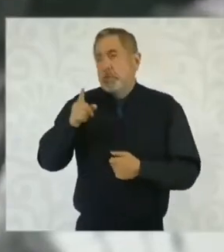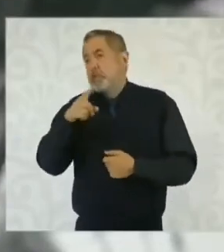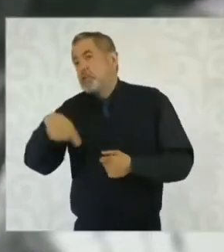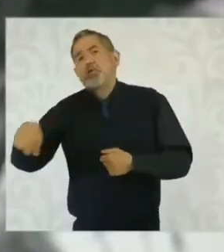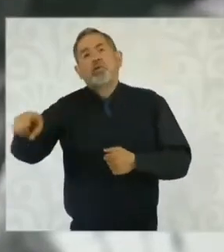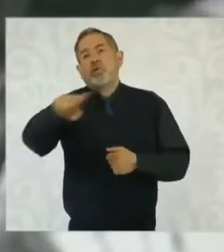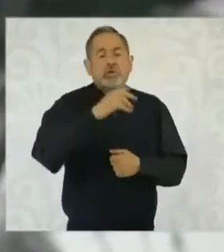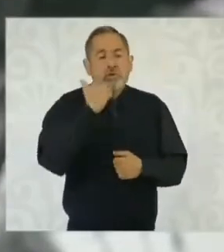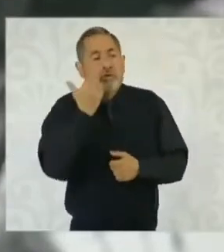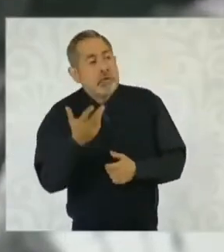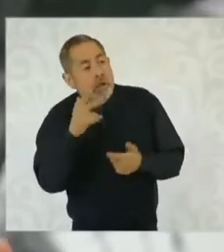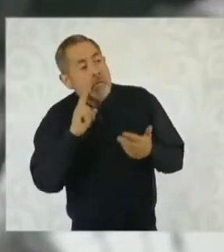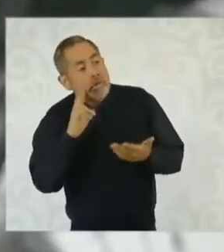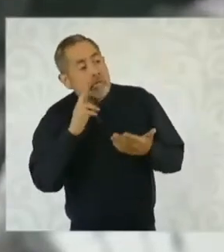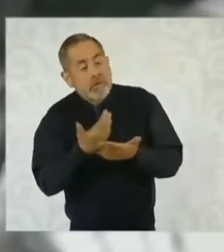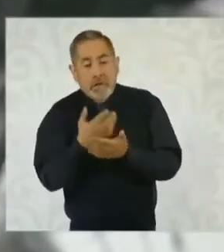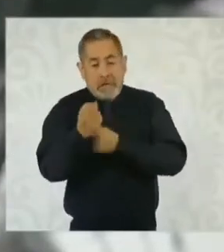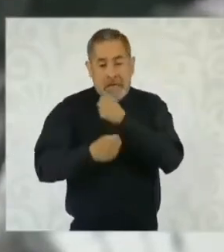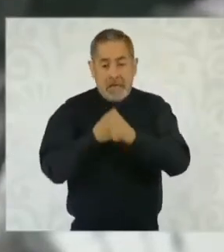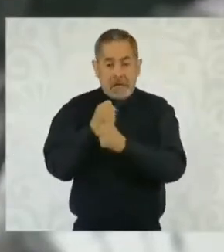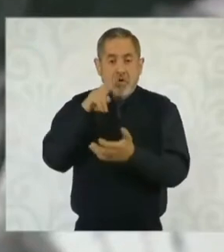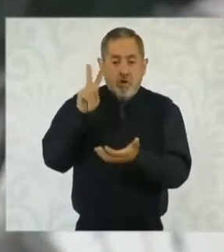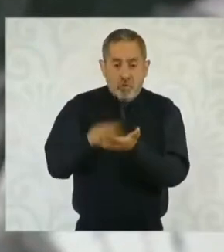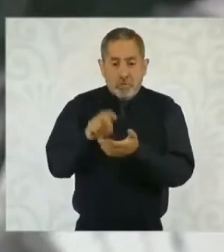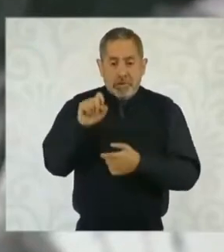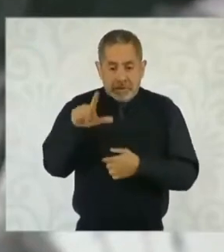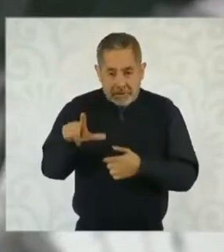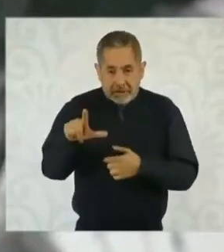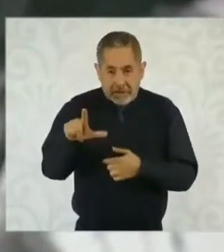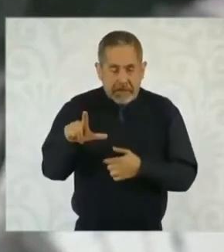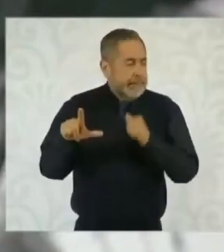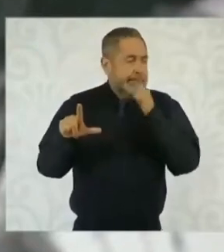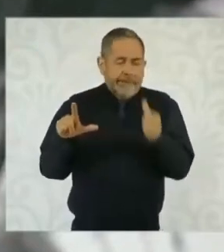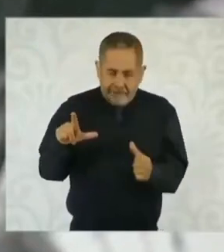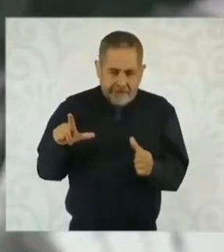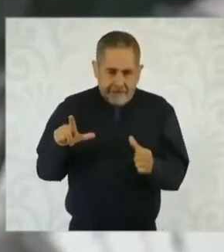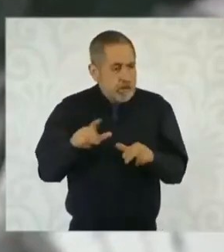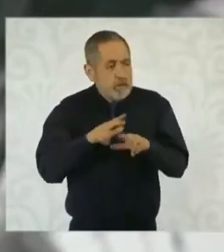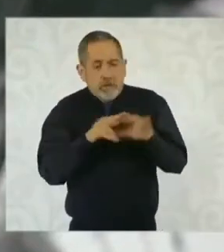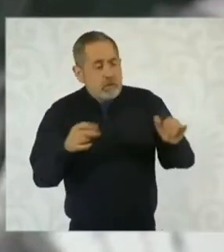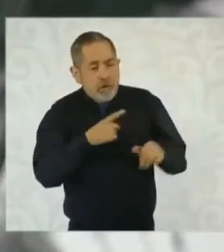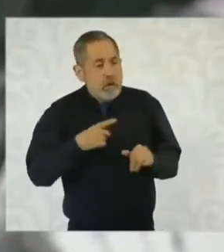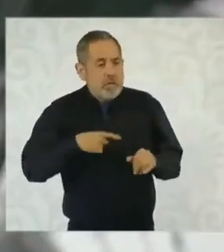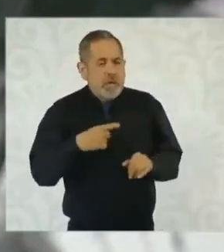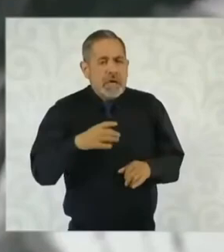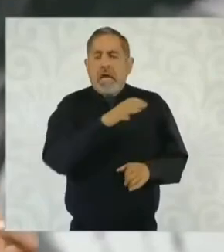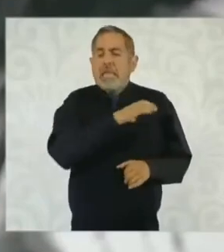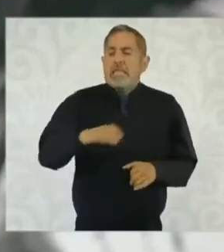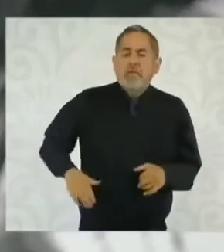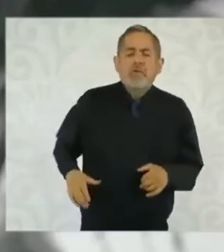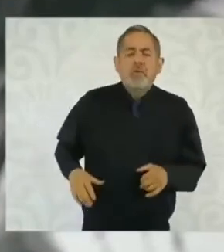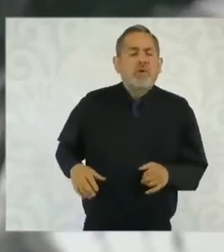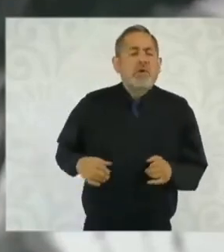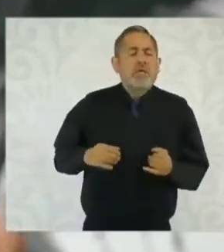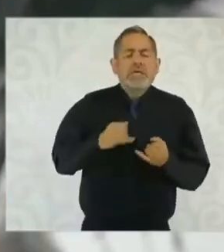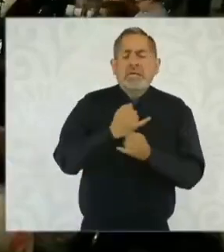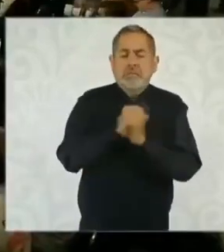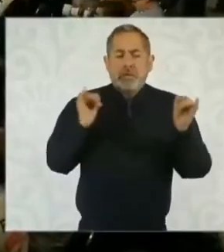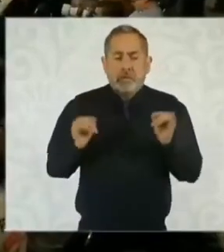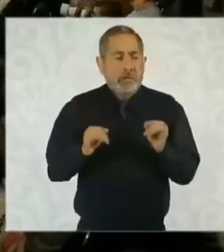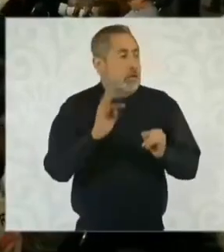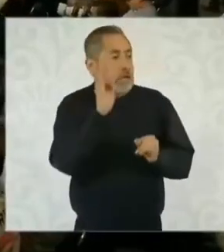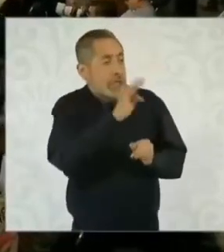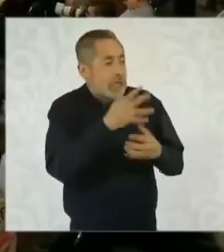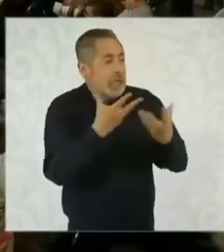mexicanos? Pues es que en el 2027 no haya familiares que se presenten como candidatos. Y si se llegan a presentar familiares,